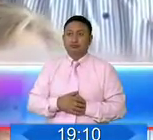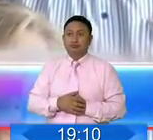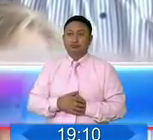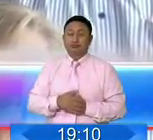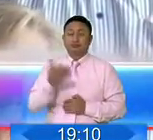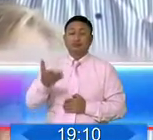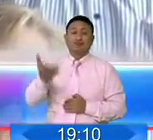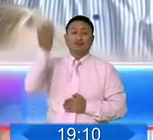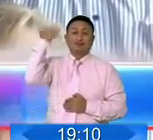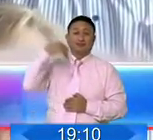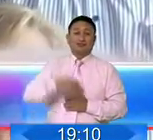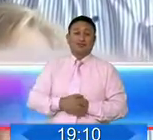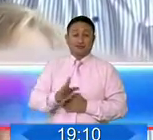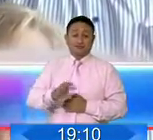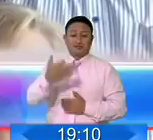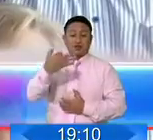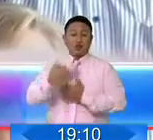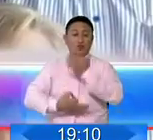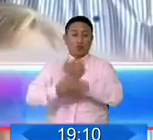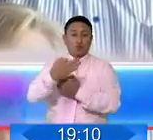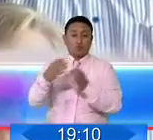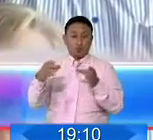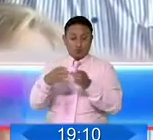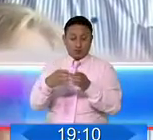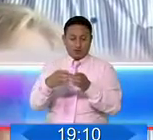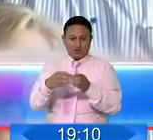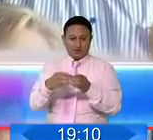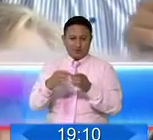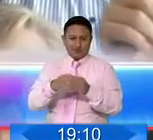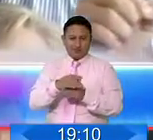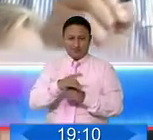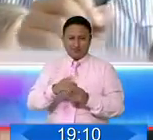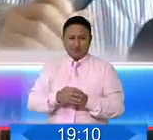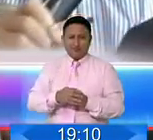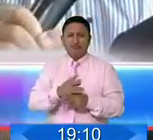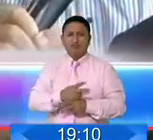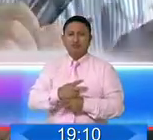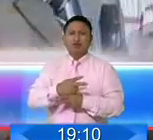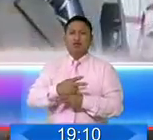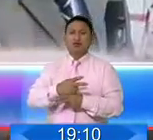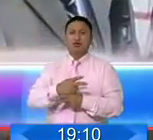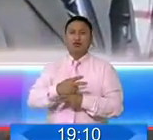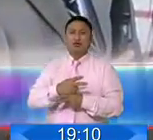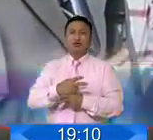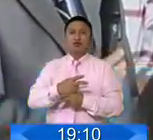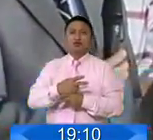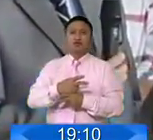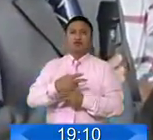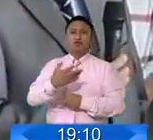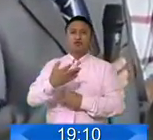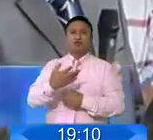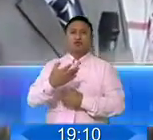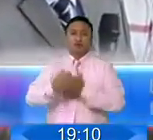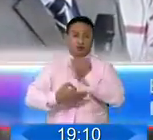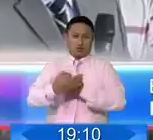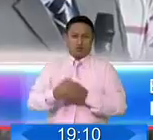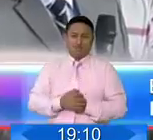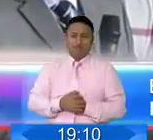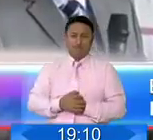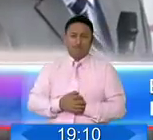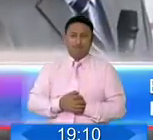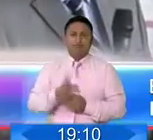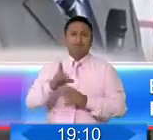la función judicial interviniendo ese Consejo de la Judicatura? La Dirección de